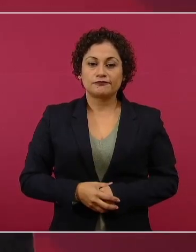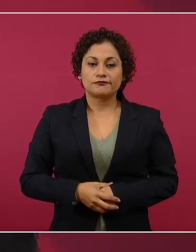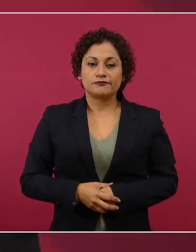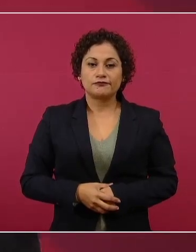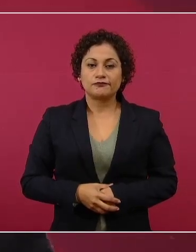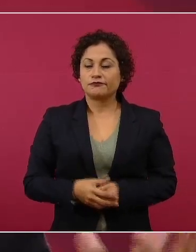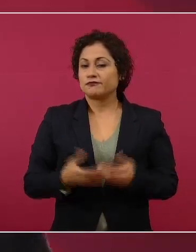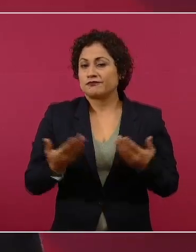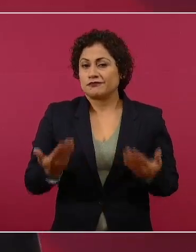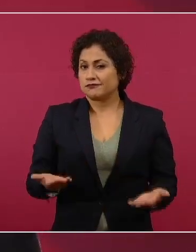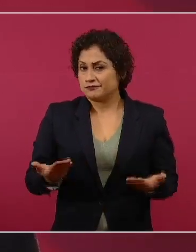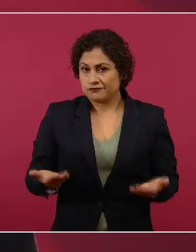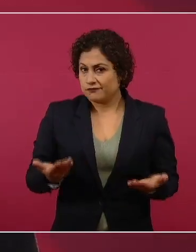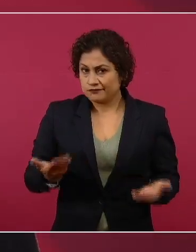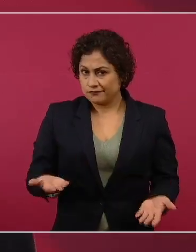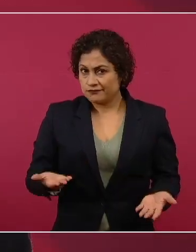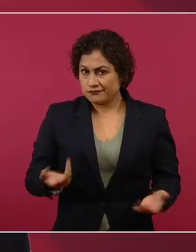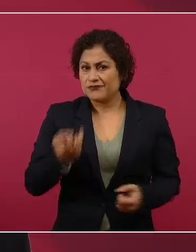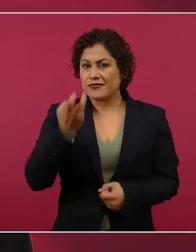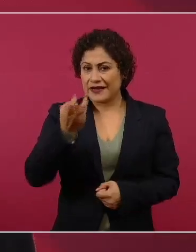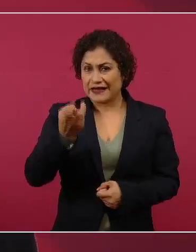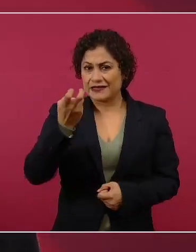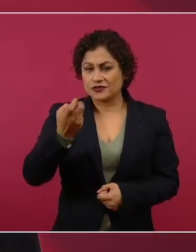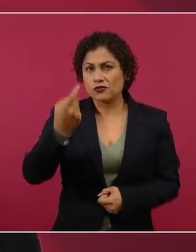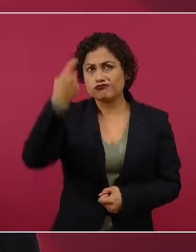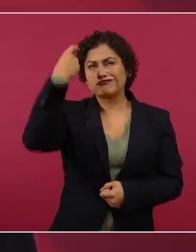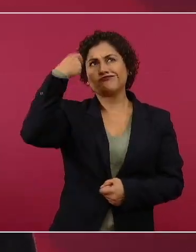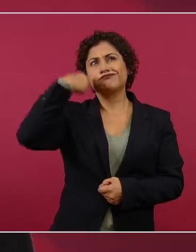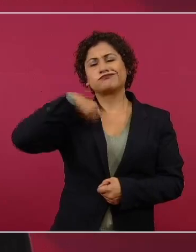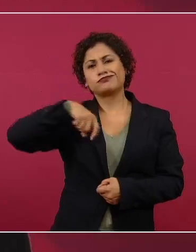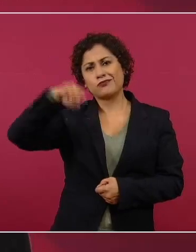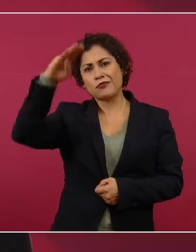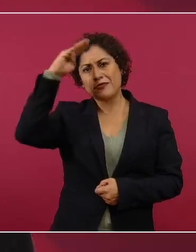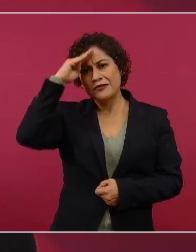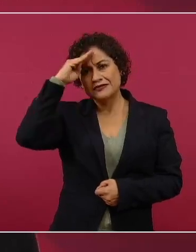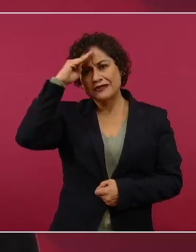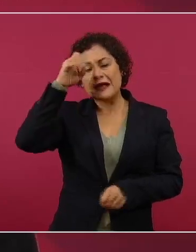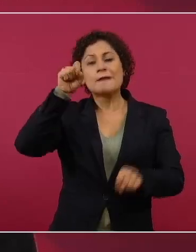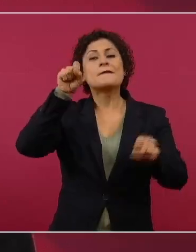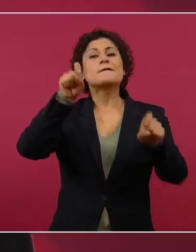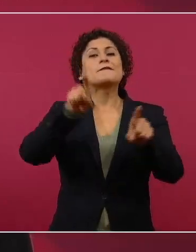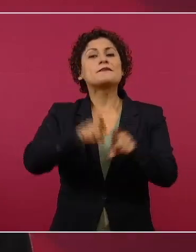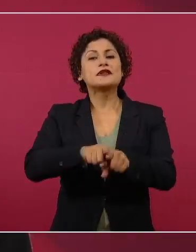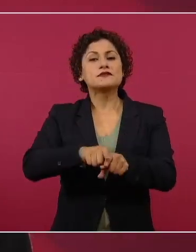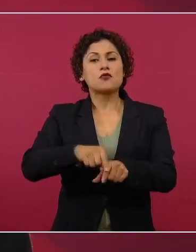Son cosas que tienen que ver con las convicciones y con la autoridad moral.